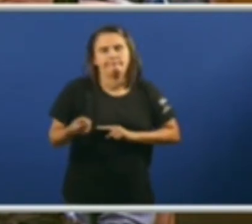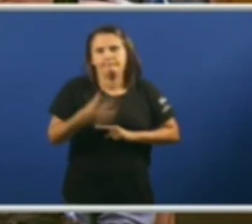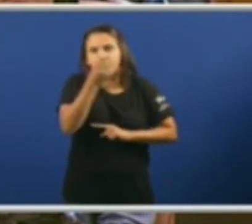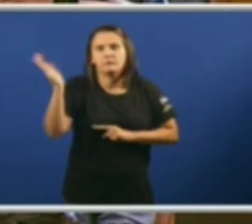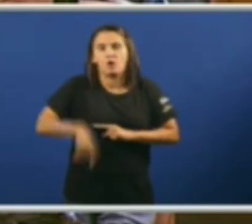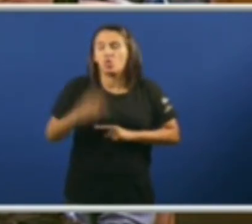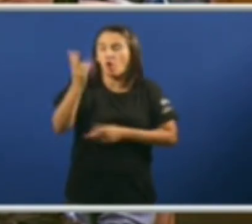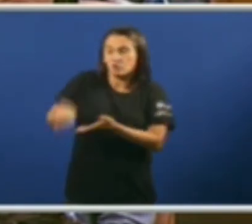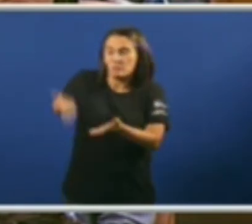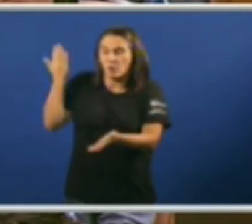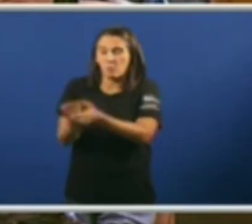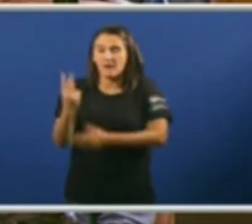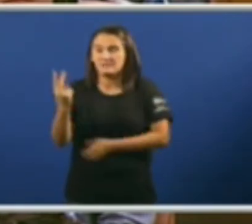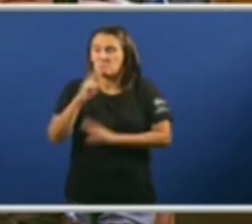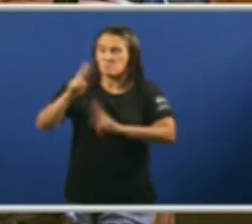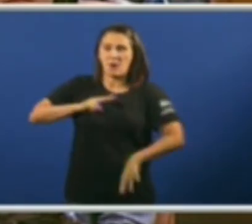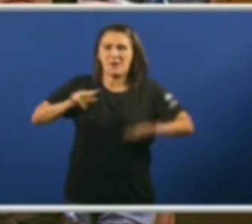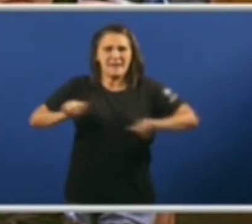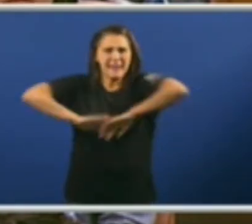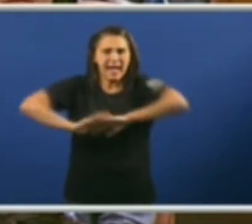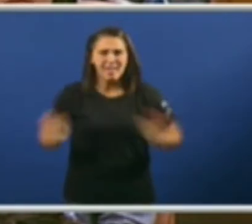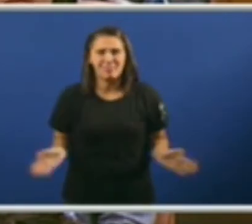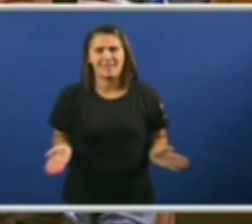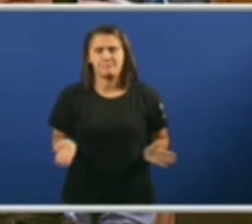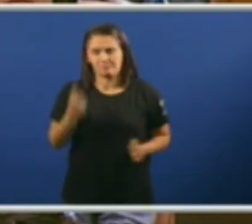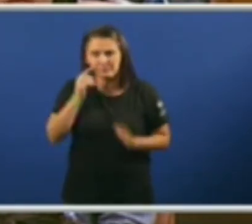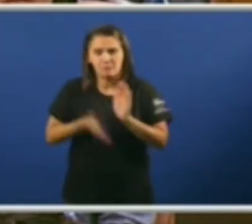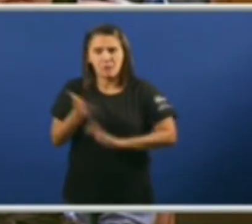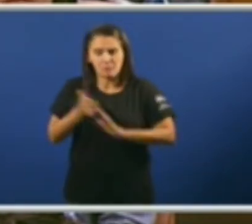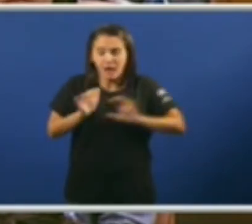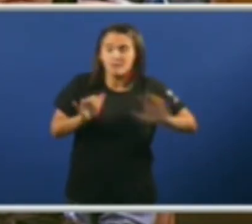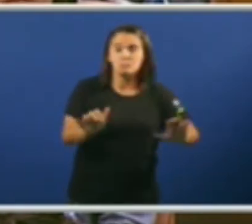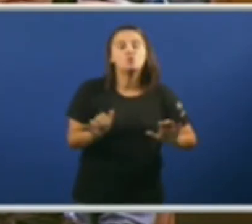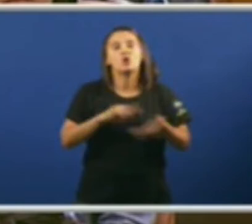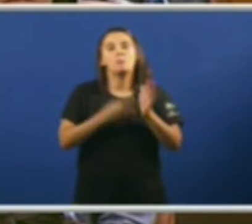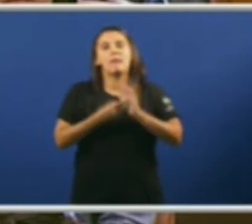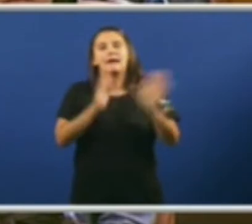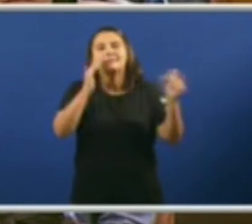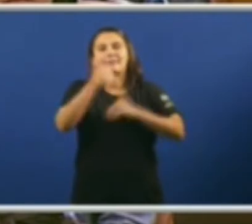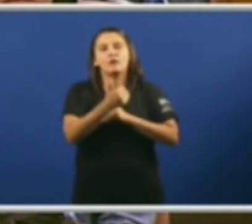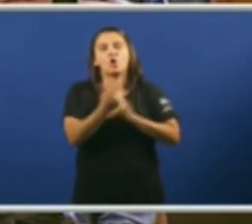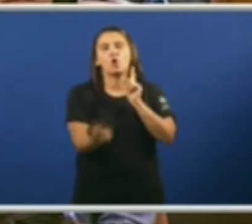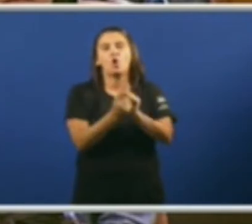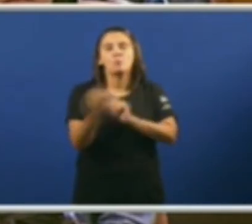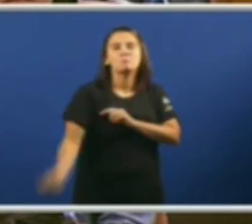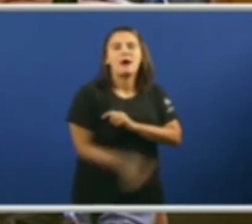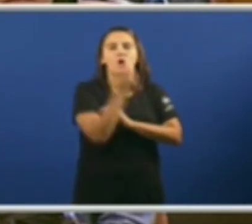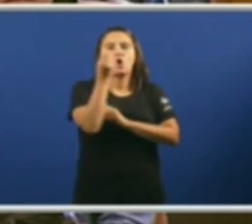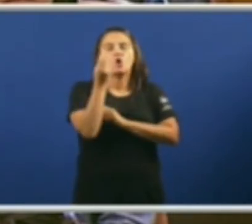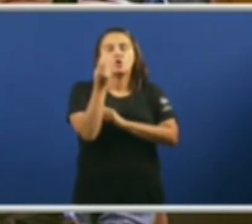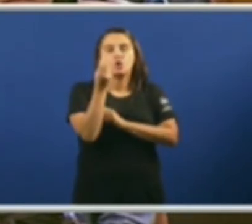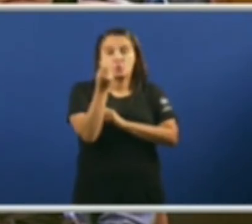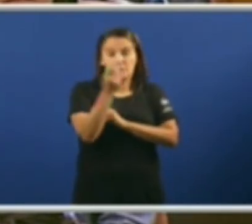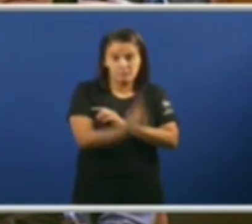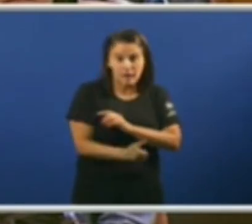2 propostas. Non nos dixo absolutamente nada. Vai a impulsar un plan de atención de mellora da sanidade